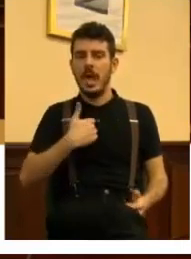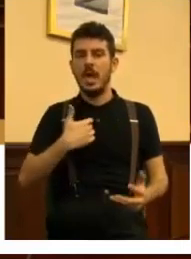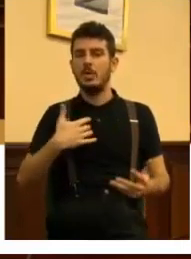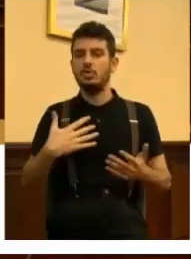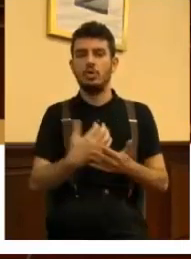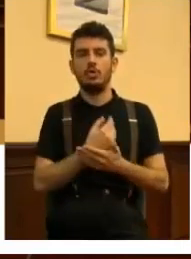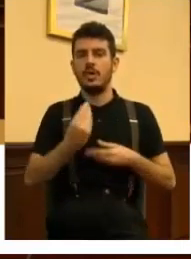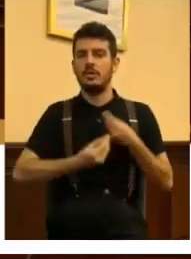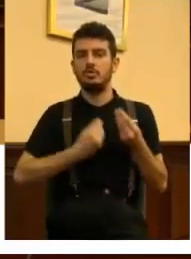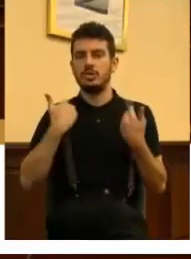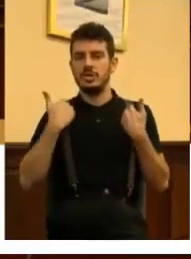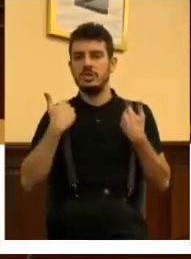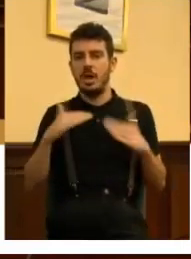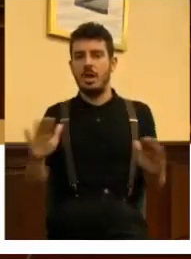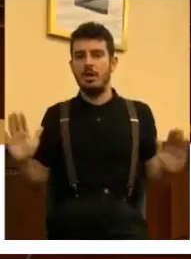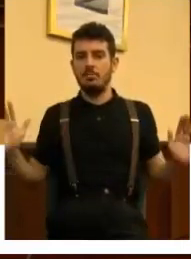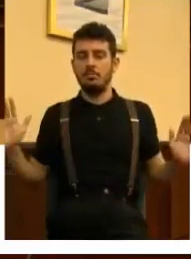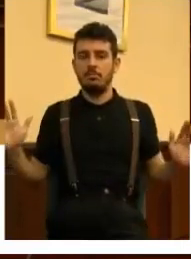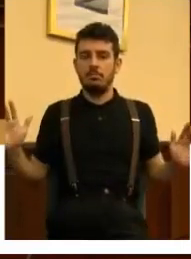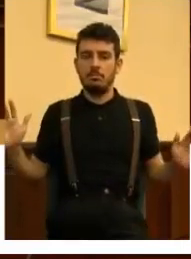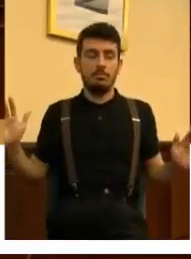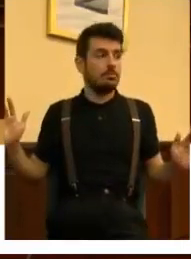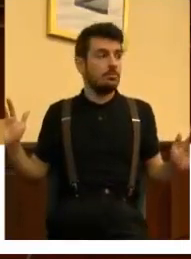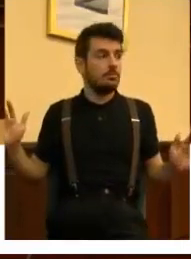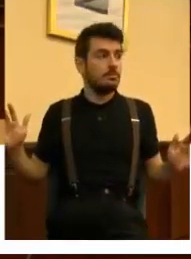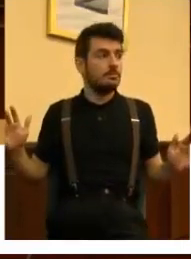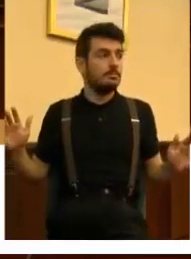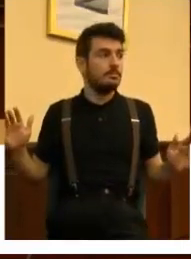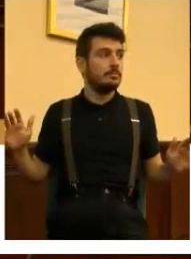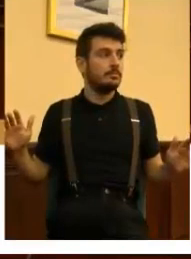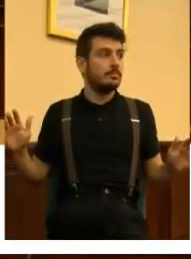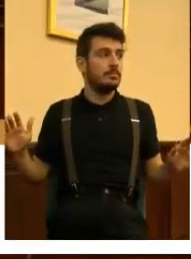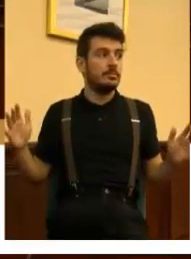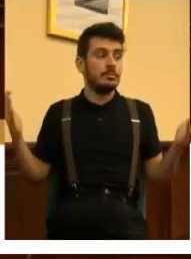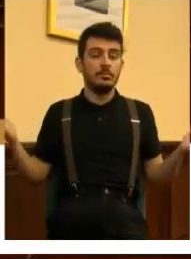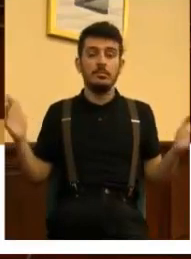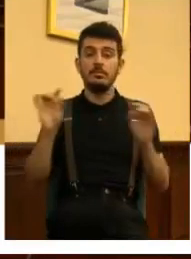hecho. Está ya todo hecho y claro,